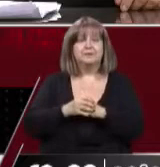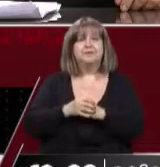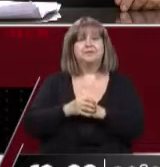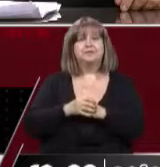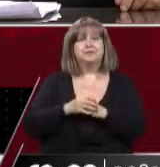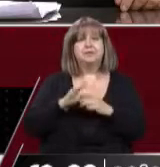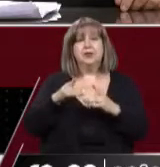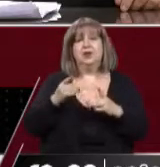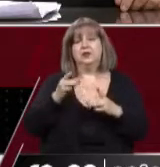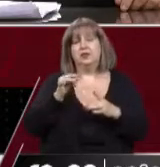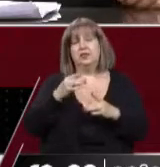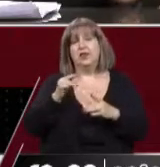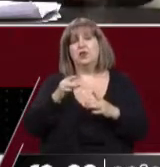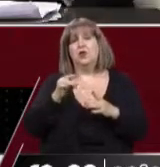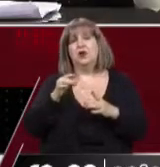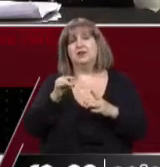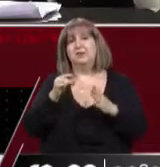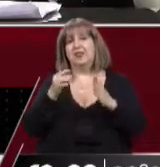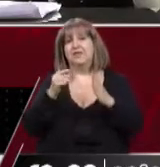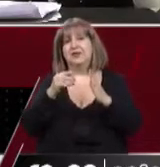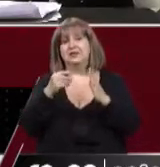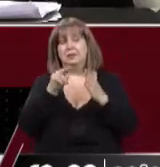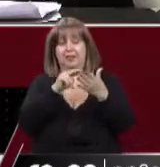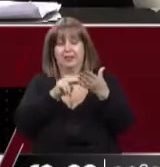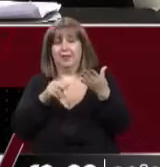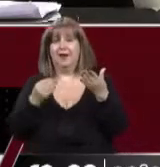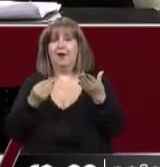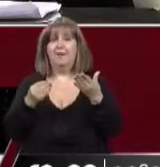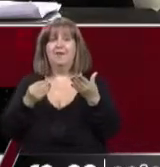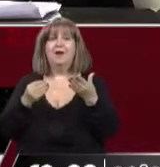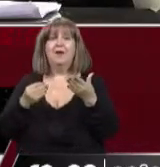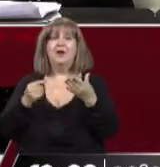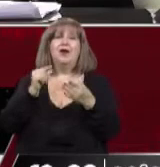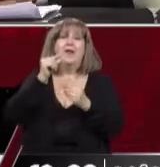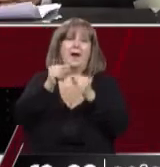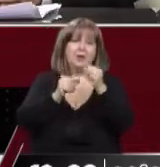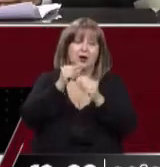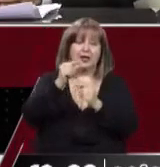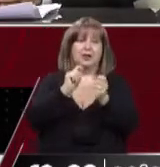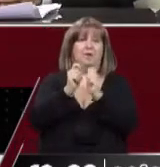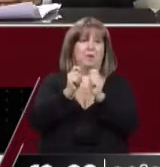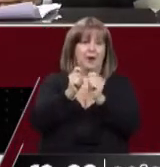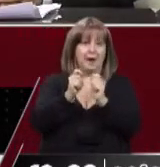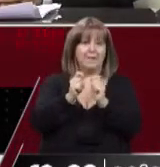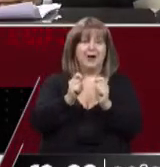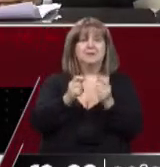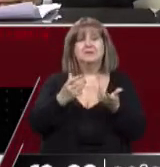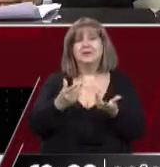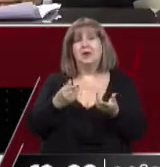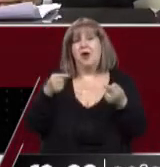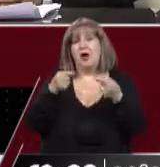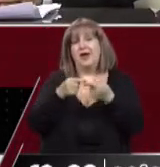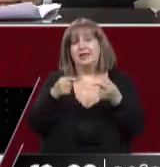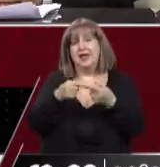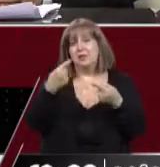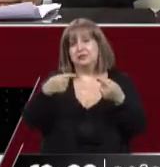un poco más complejo, se tendrá que ver cómo va madurando y funcionando a lo largo del camino. Es un desafío muy